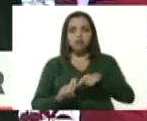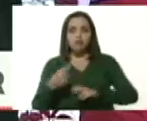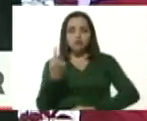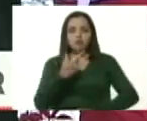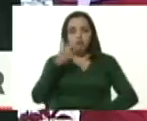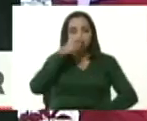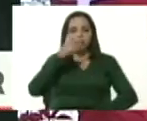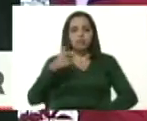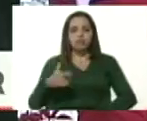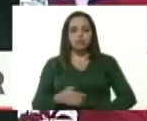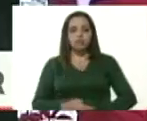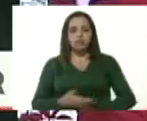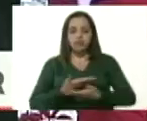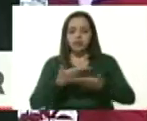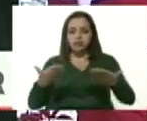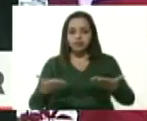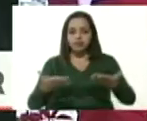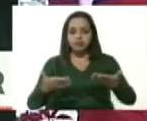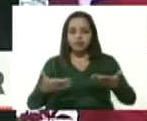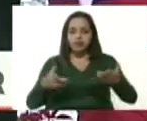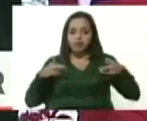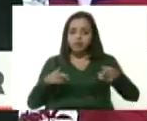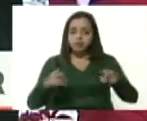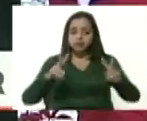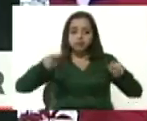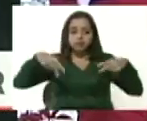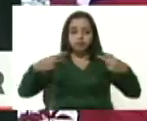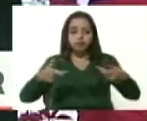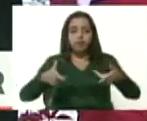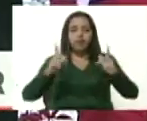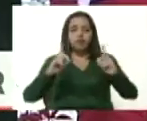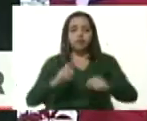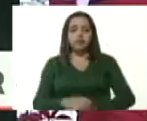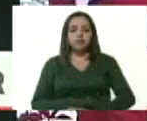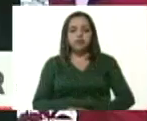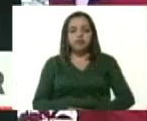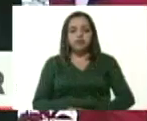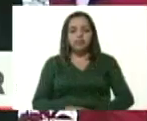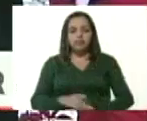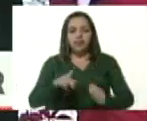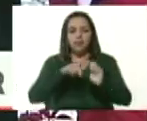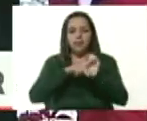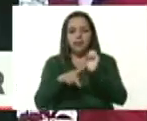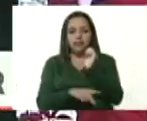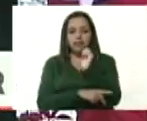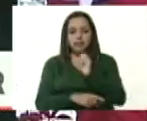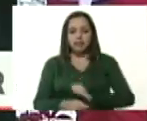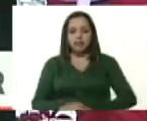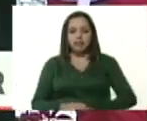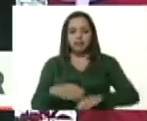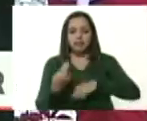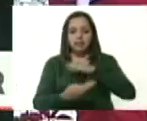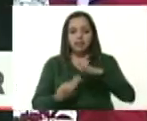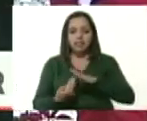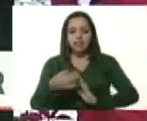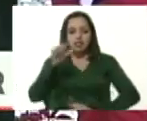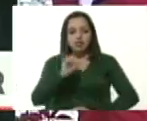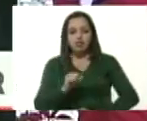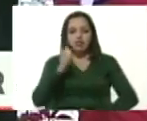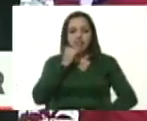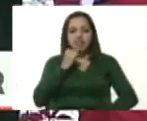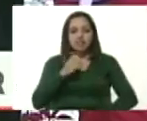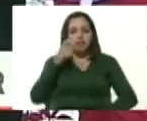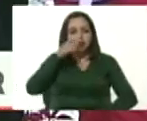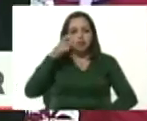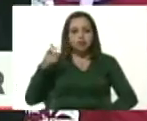pueblo, y doy por inaugurado, reinaugurado, el Parque Recreacional del Sur de Valencia para el